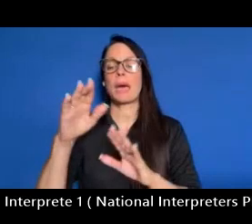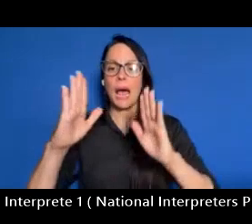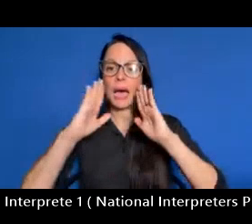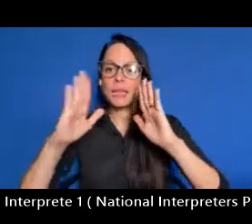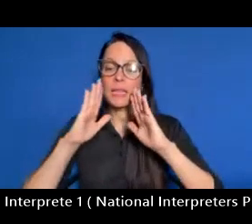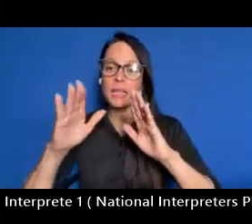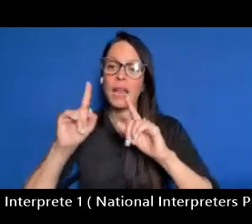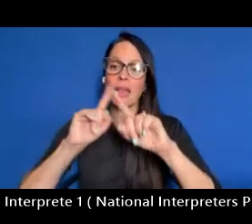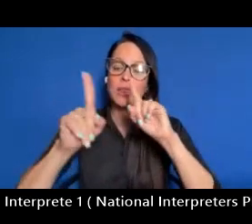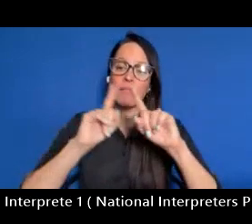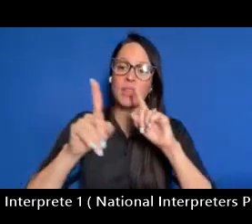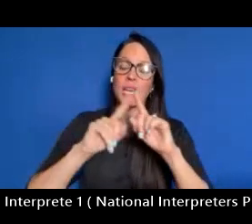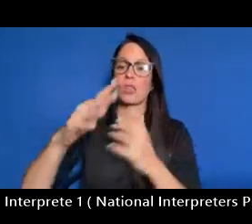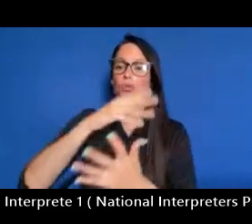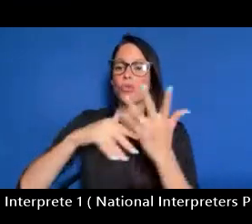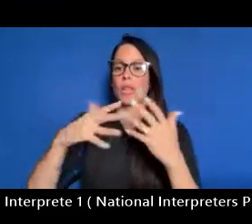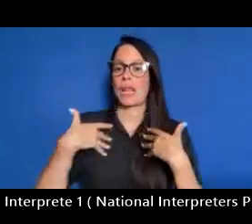la salud.